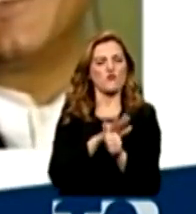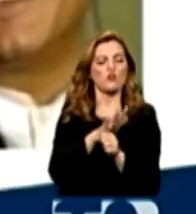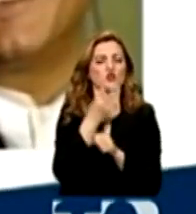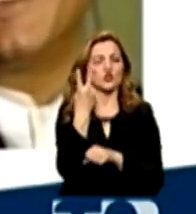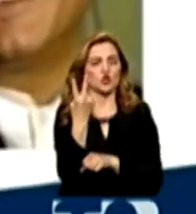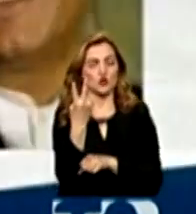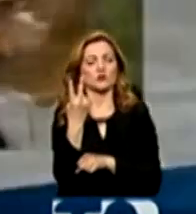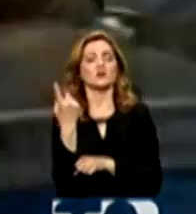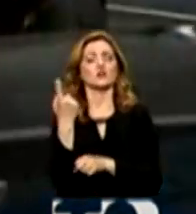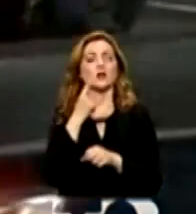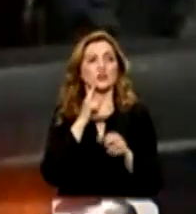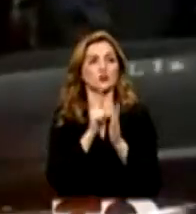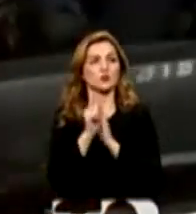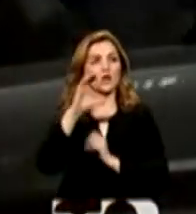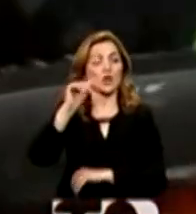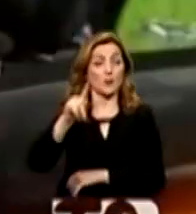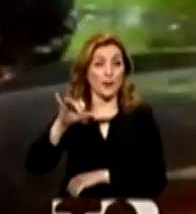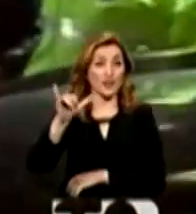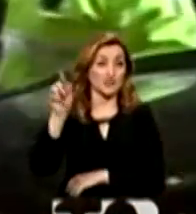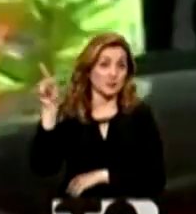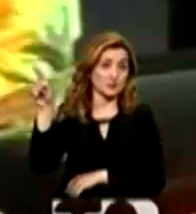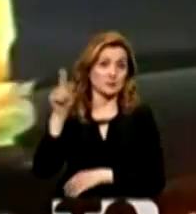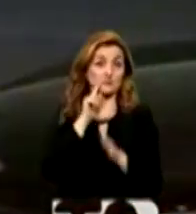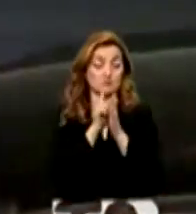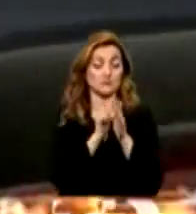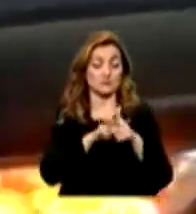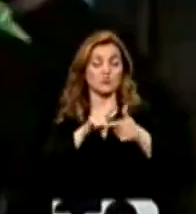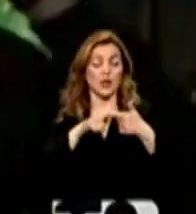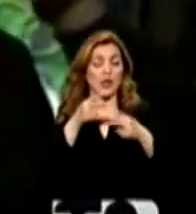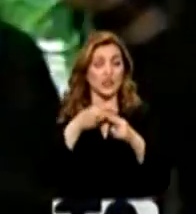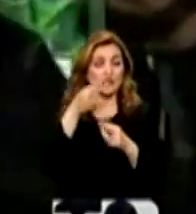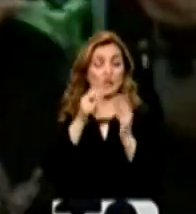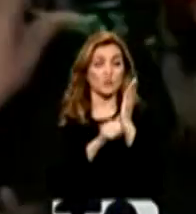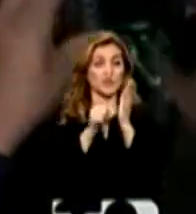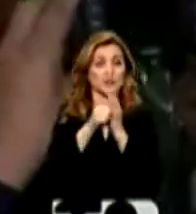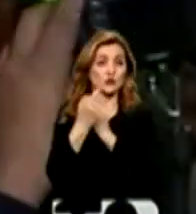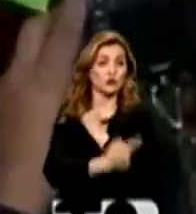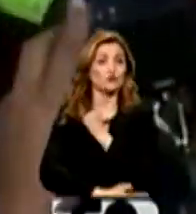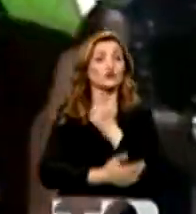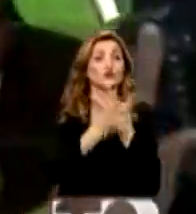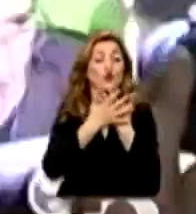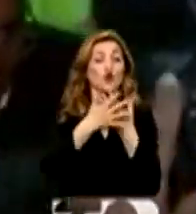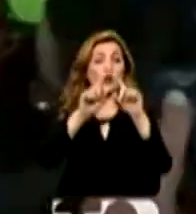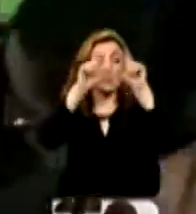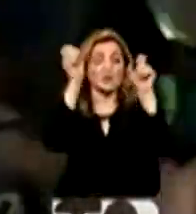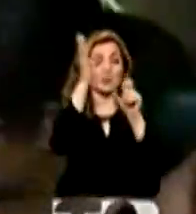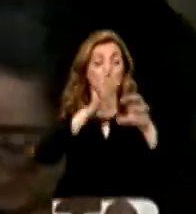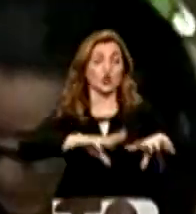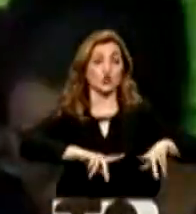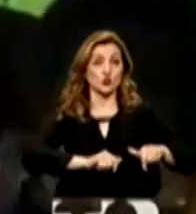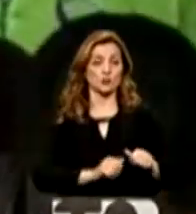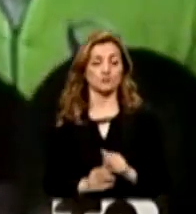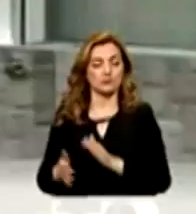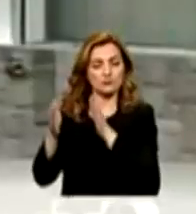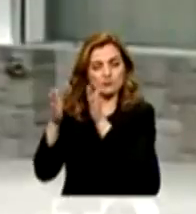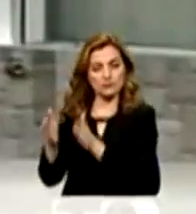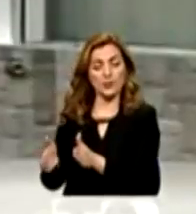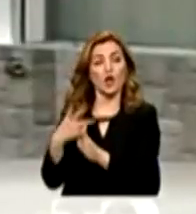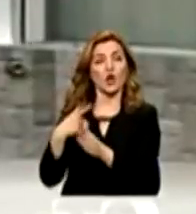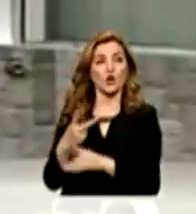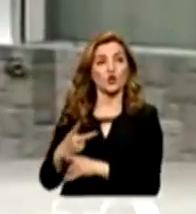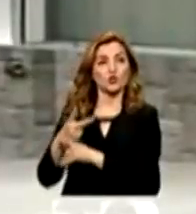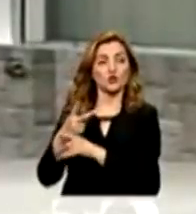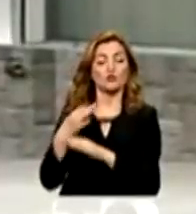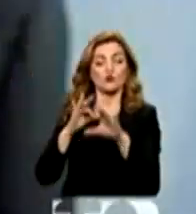Una interpuesta por Capaya, Carlos Pareja Gianuselli, su exministro hoy sentenciado en el caso Odebrecht. La otra por el Consejo de